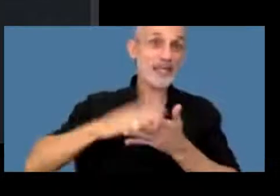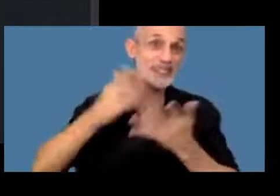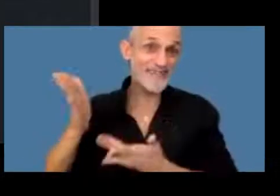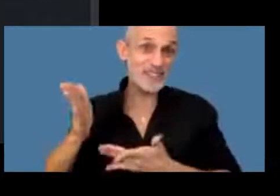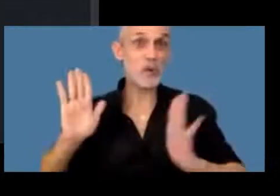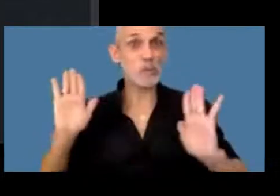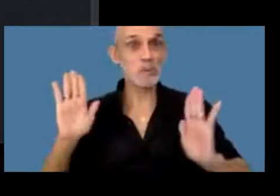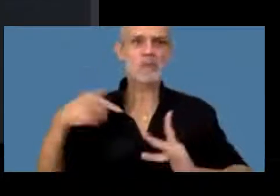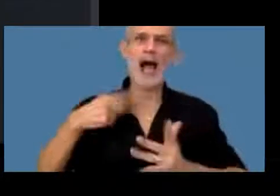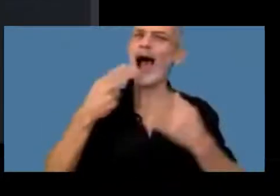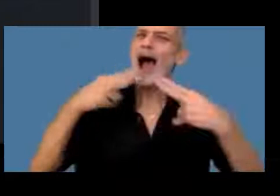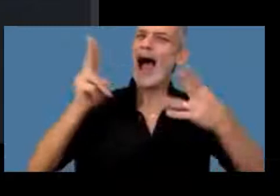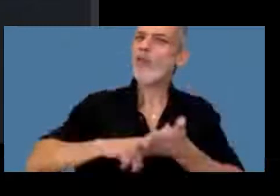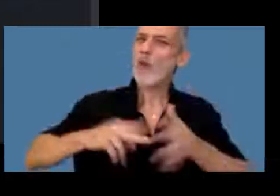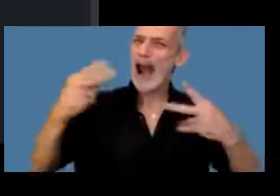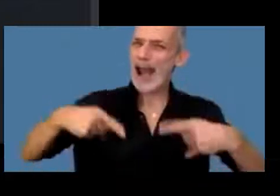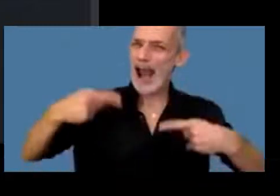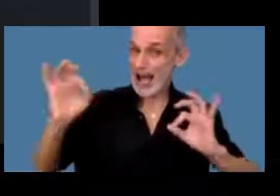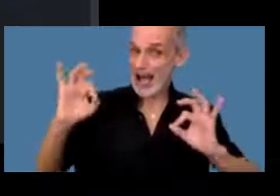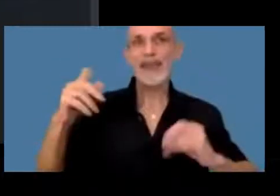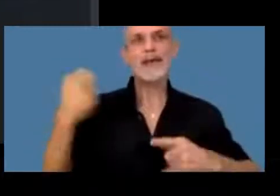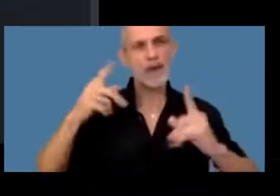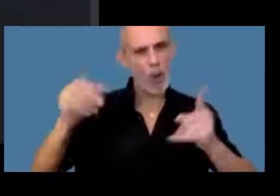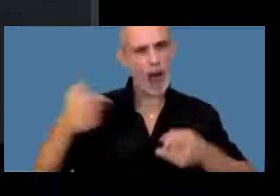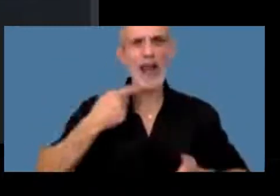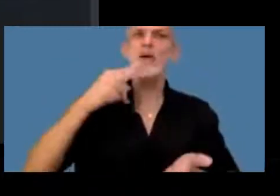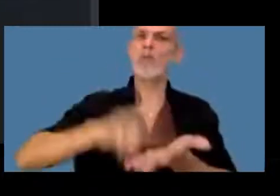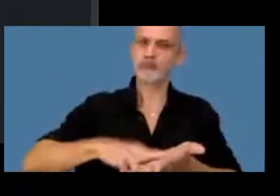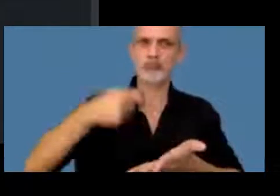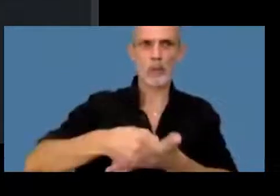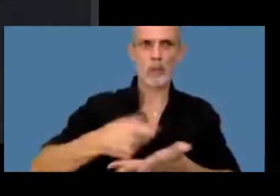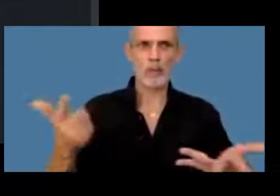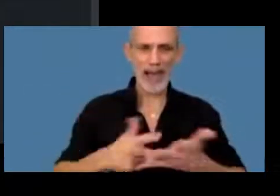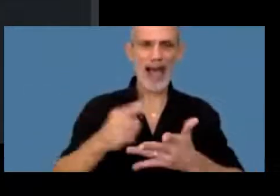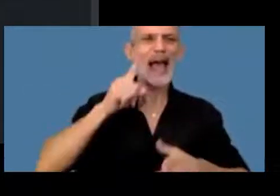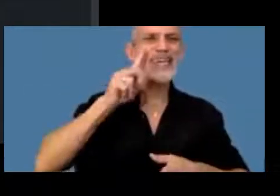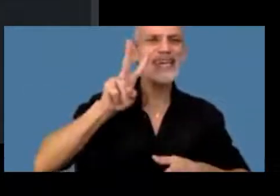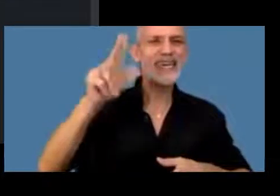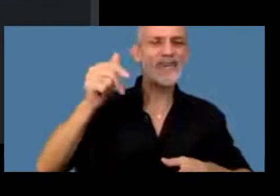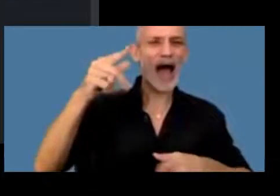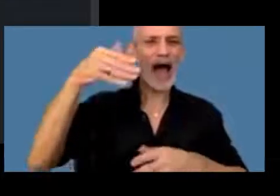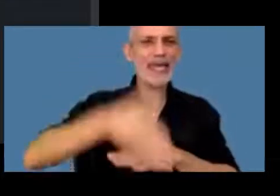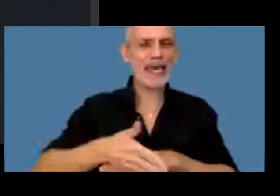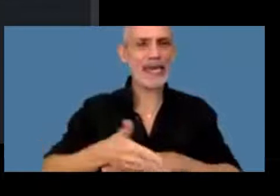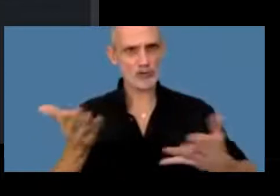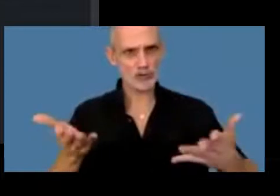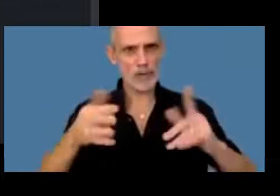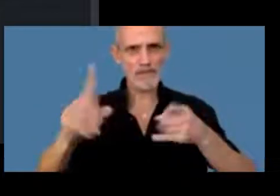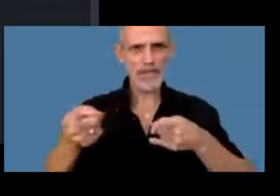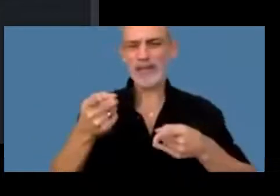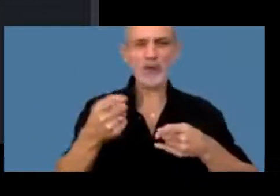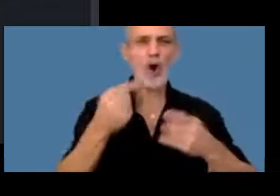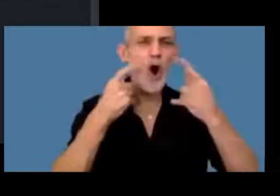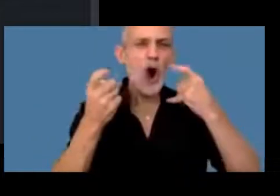haya aduana, yo debo cumplir con ellas. Está el tema del ingreso del IVA, ¿no es cierto? Y todos estos controles tienen